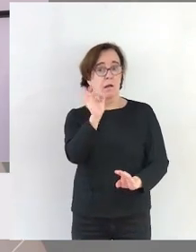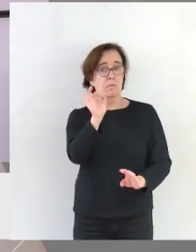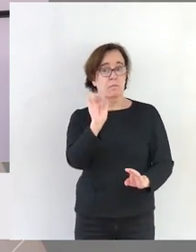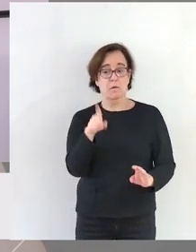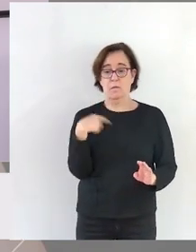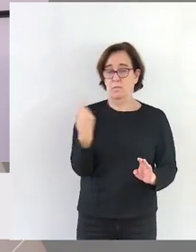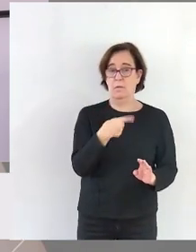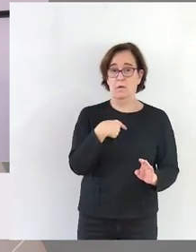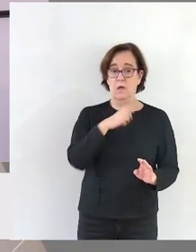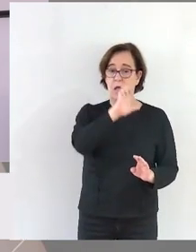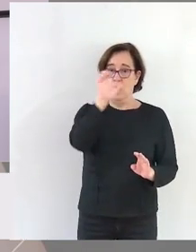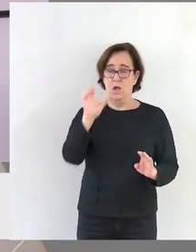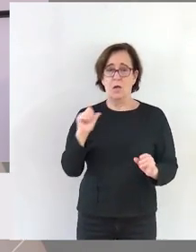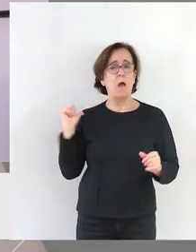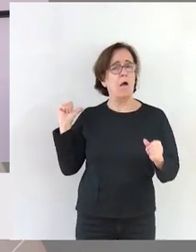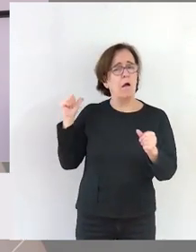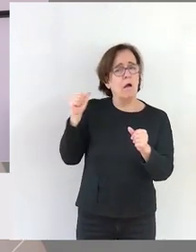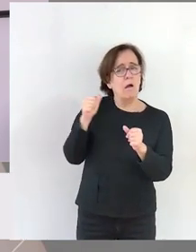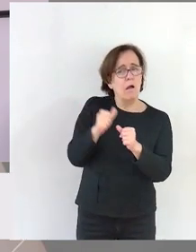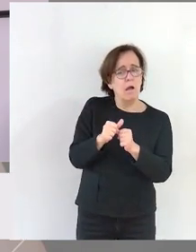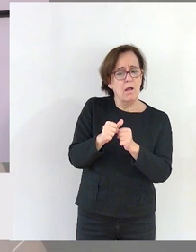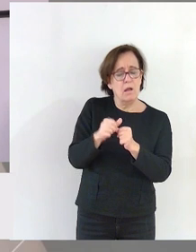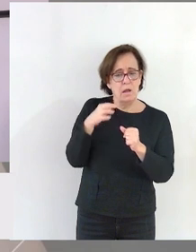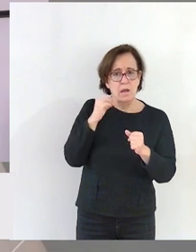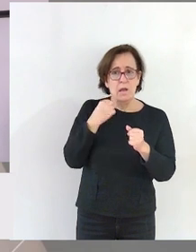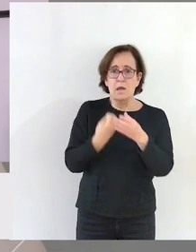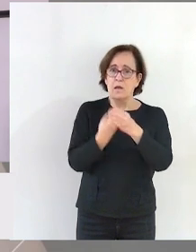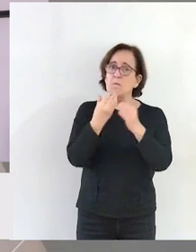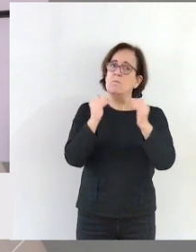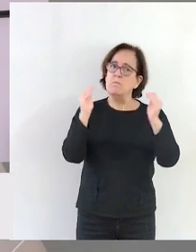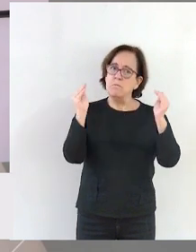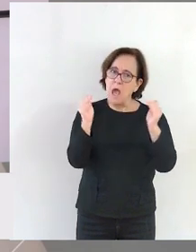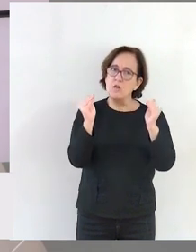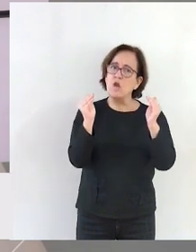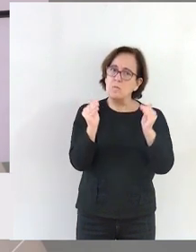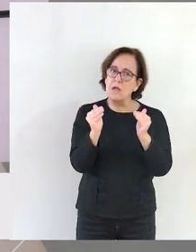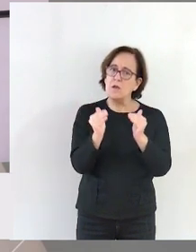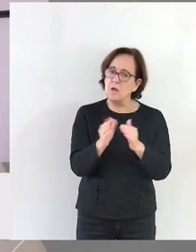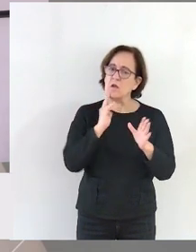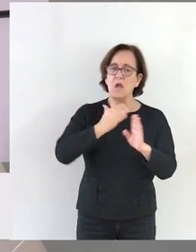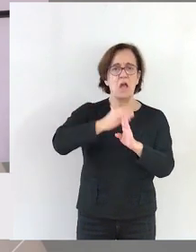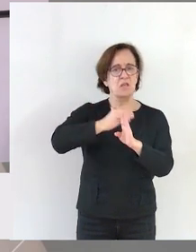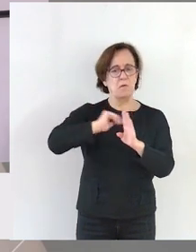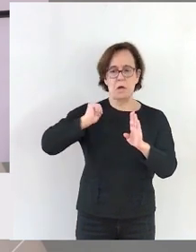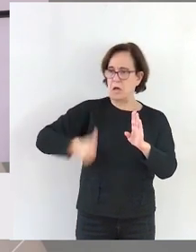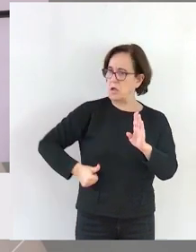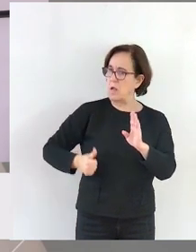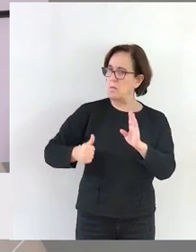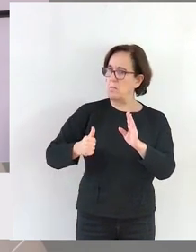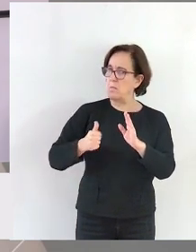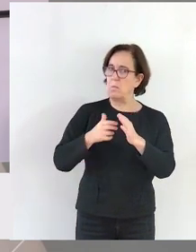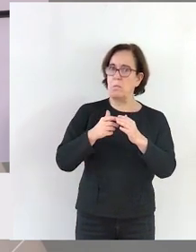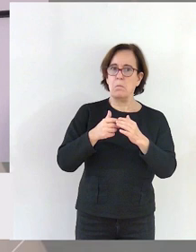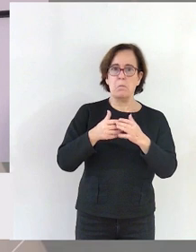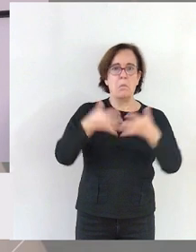nosotros los europeos llevamos mucho tiempo descendiendo nuestras emisiones eh manteniendonos su nivel de riqueza incrementándose